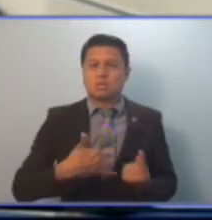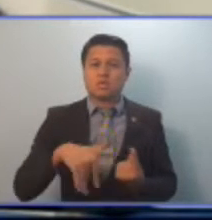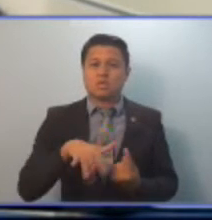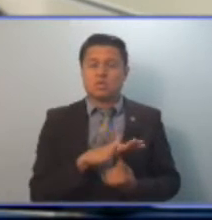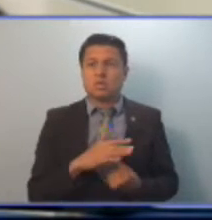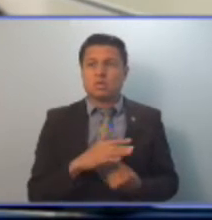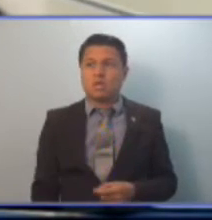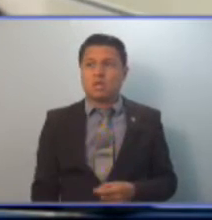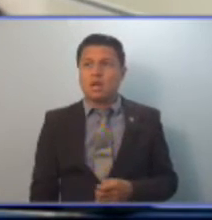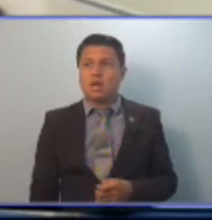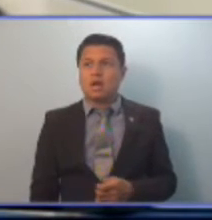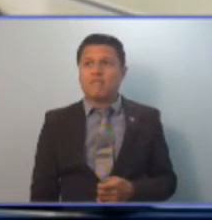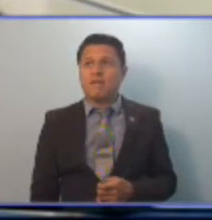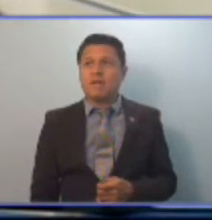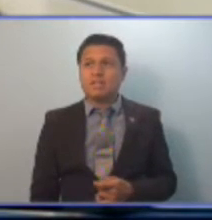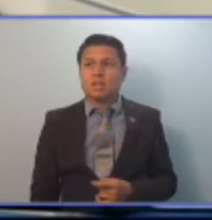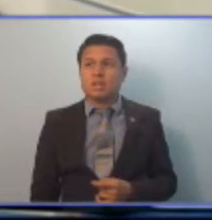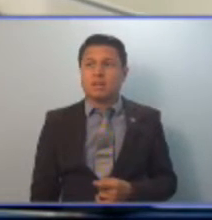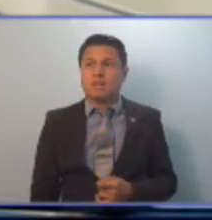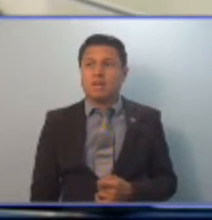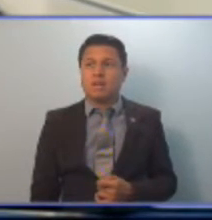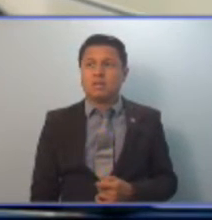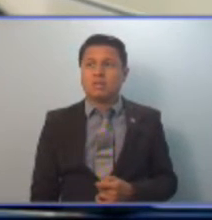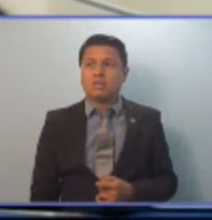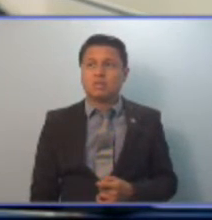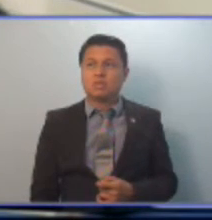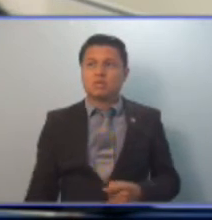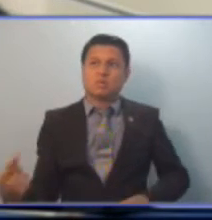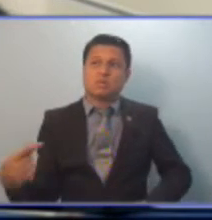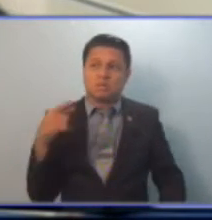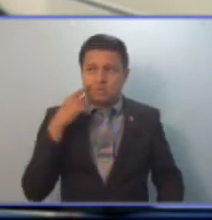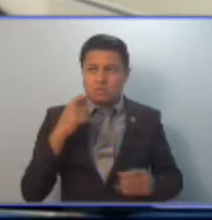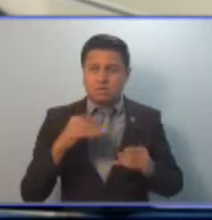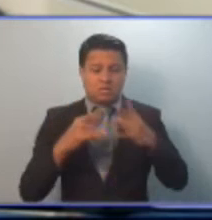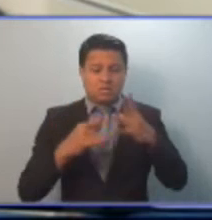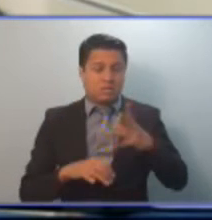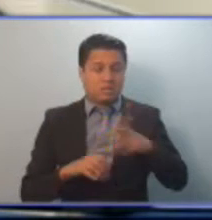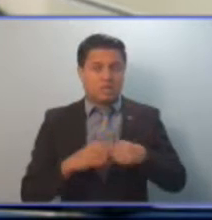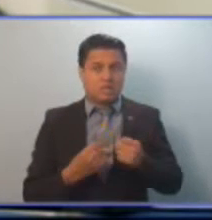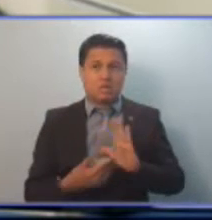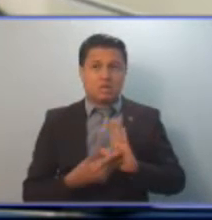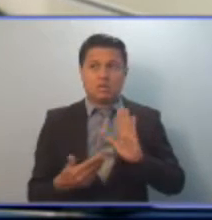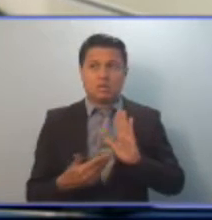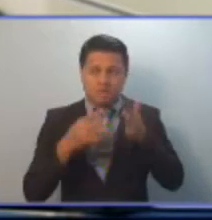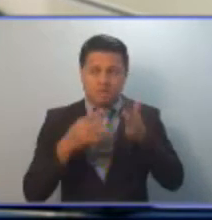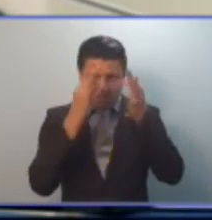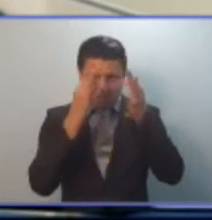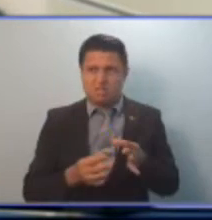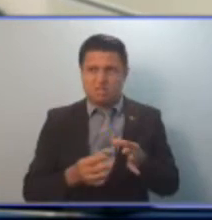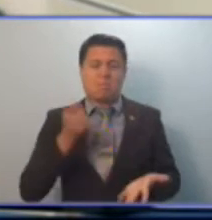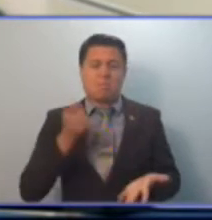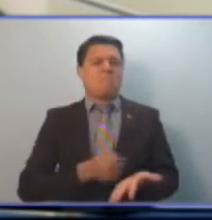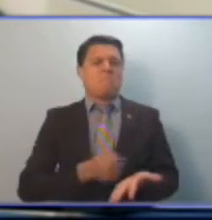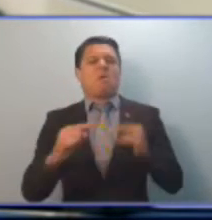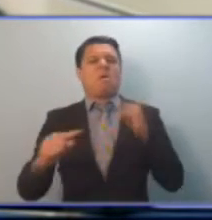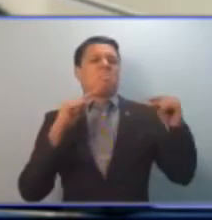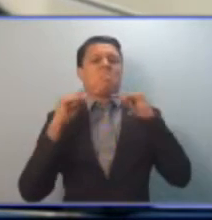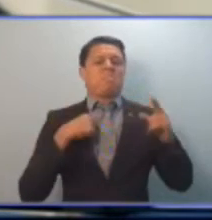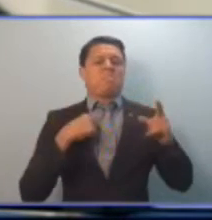que hay de jueces acusados de diversas ilegalidades, arbitrariedades y actos de